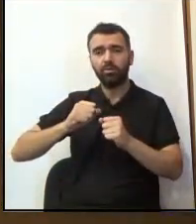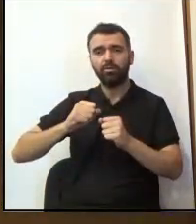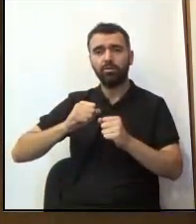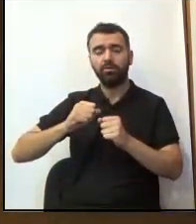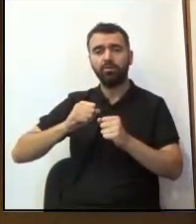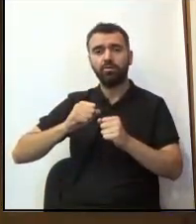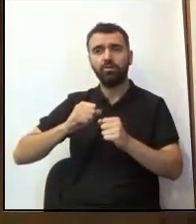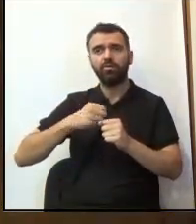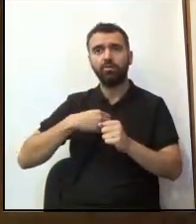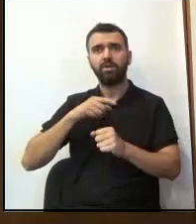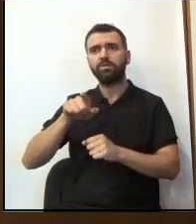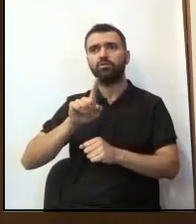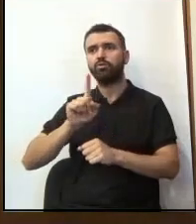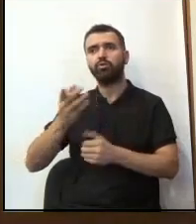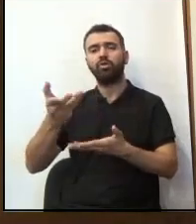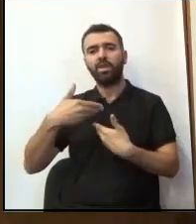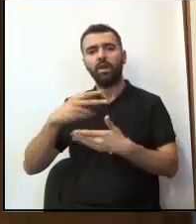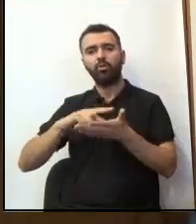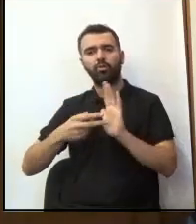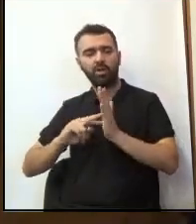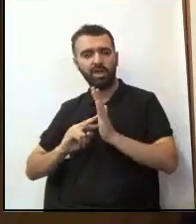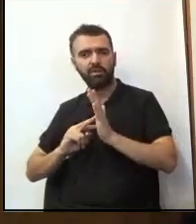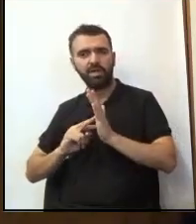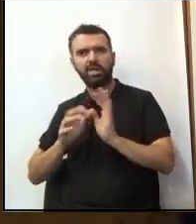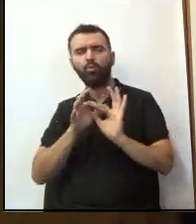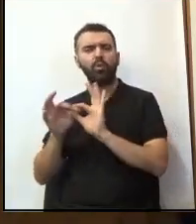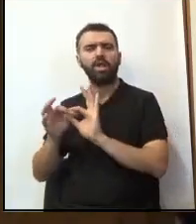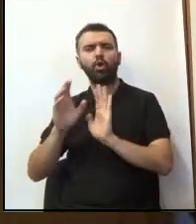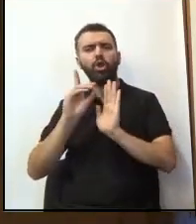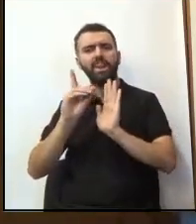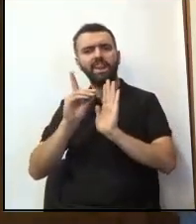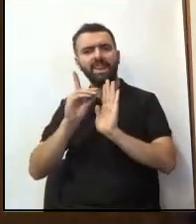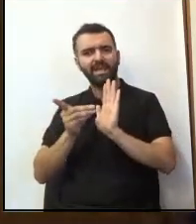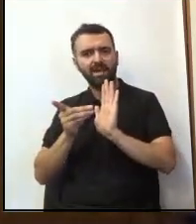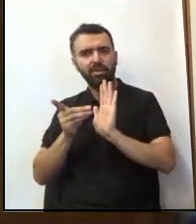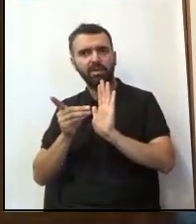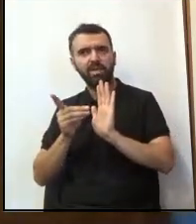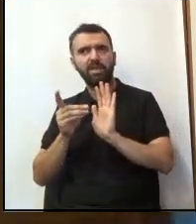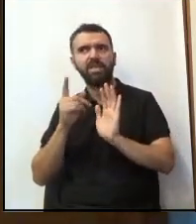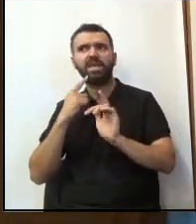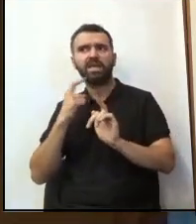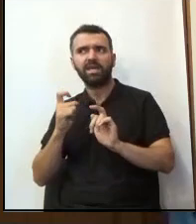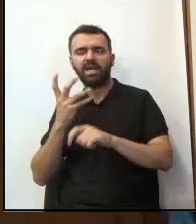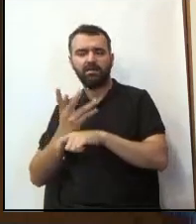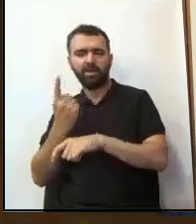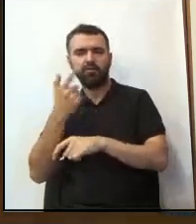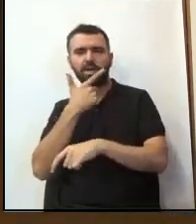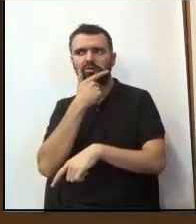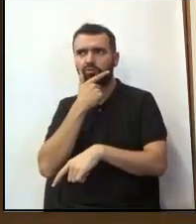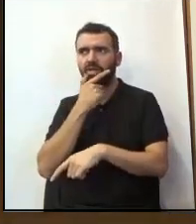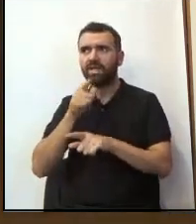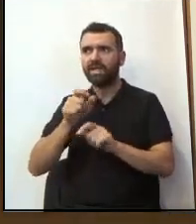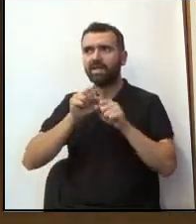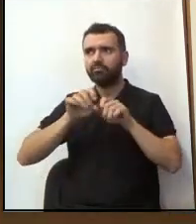en vivo, digamos, transmitiendo, según apareció el otro día un dictamen? Tengo la duda. De que había una obligación de que